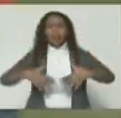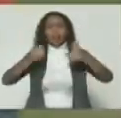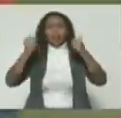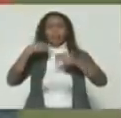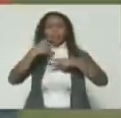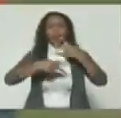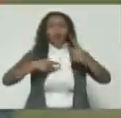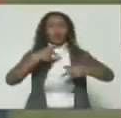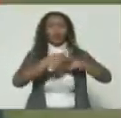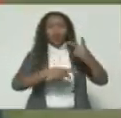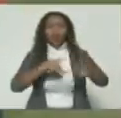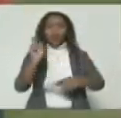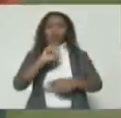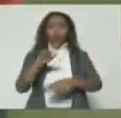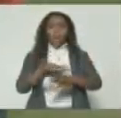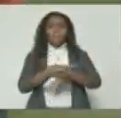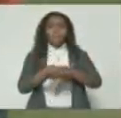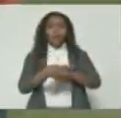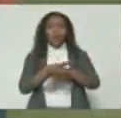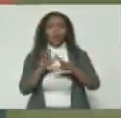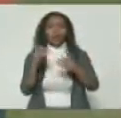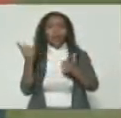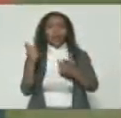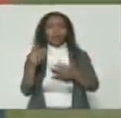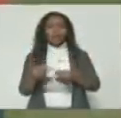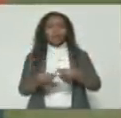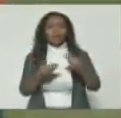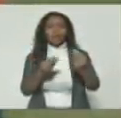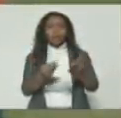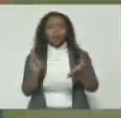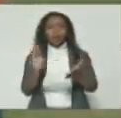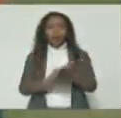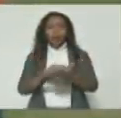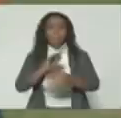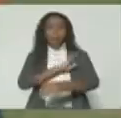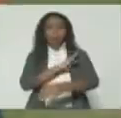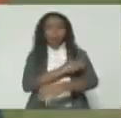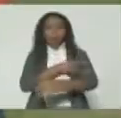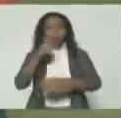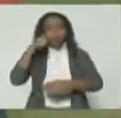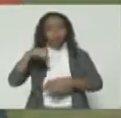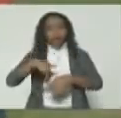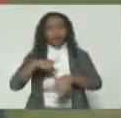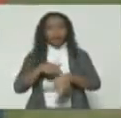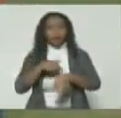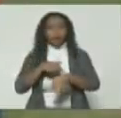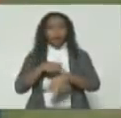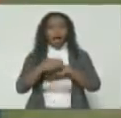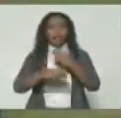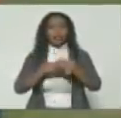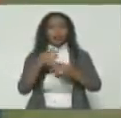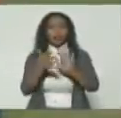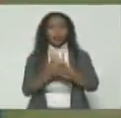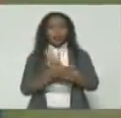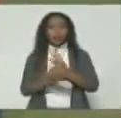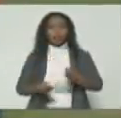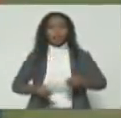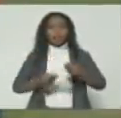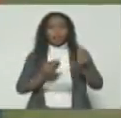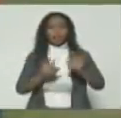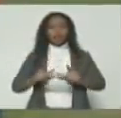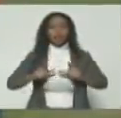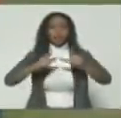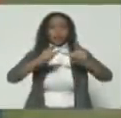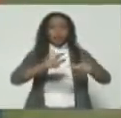producción. Lo que no nos perdonan es haberle devuelto el poder al pueblo, como en este momento lo hacemos, a quien le entregamos la certificación